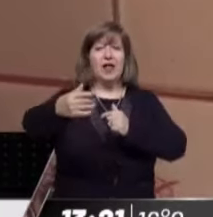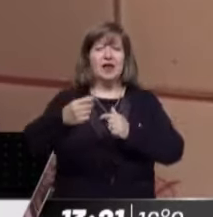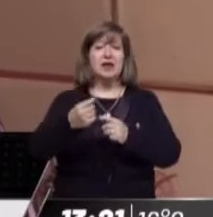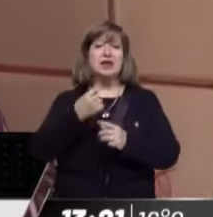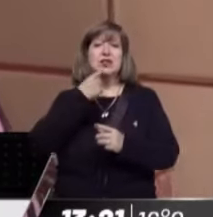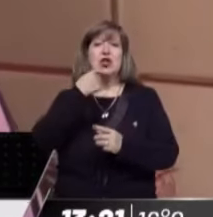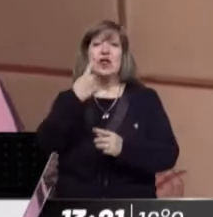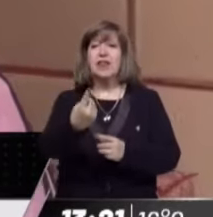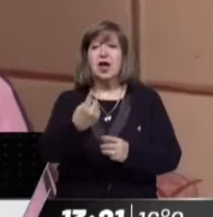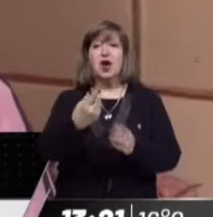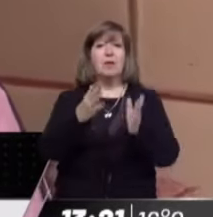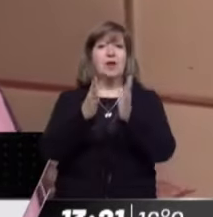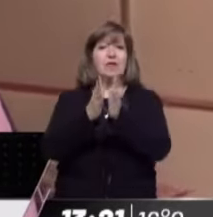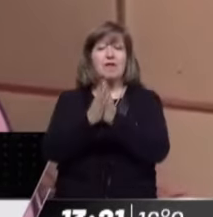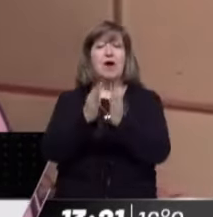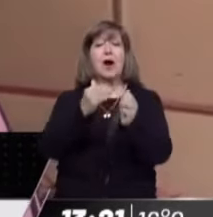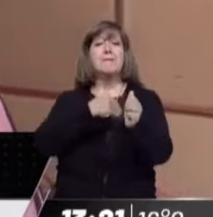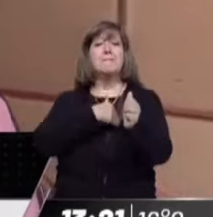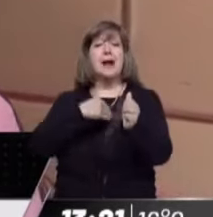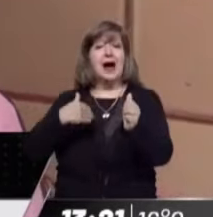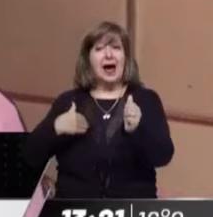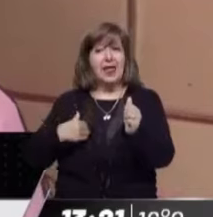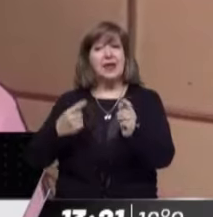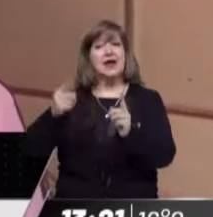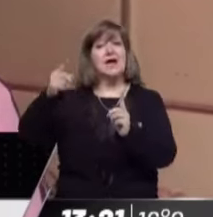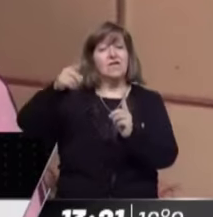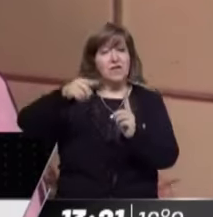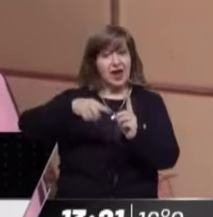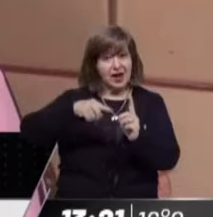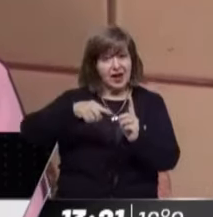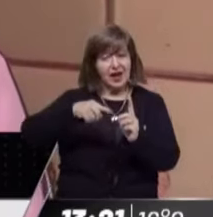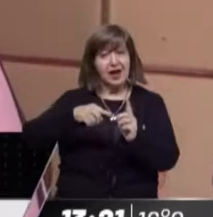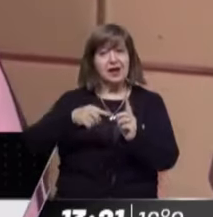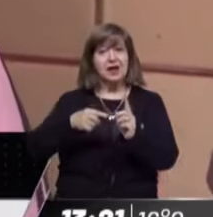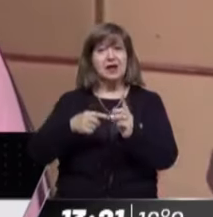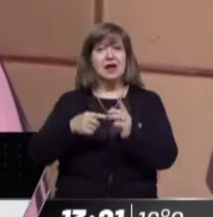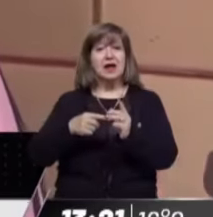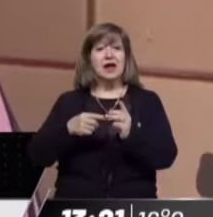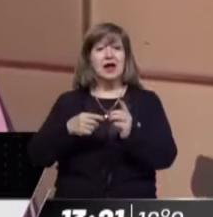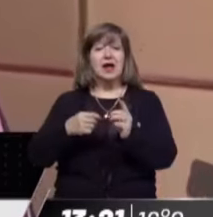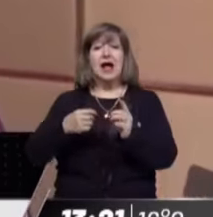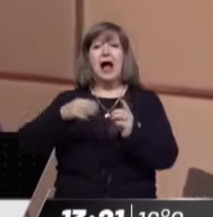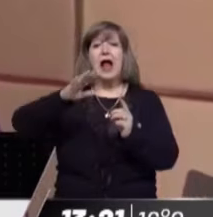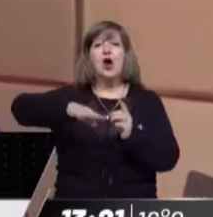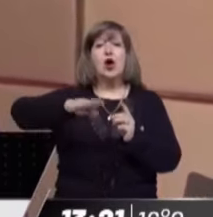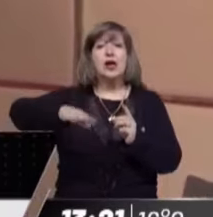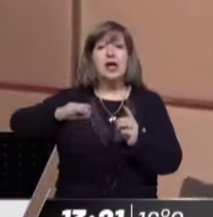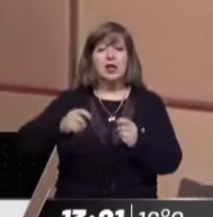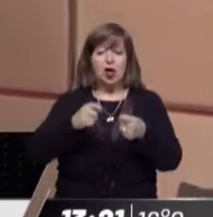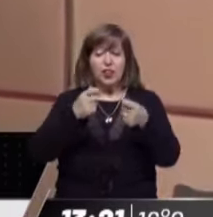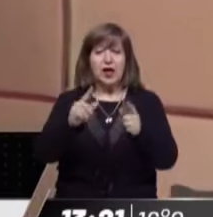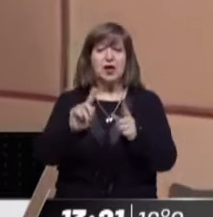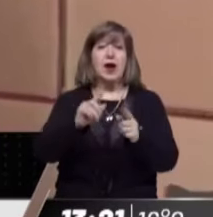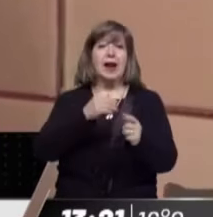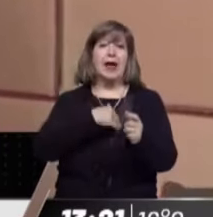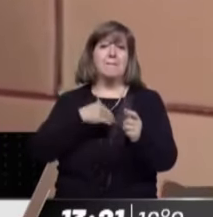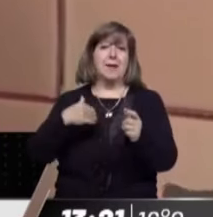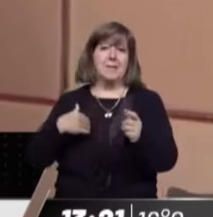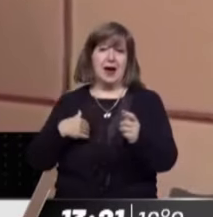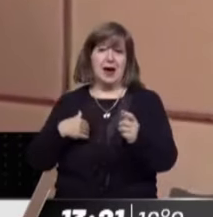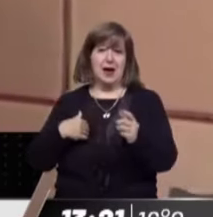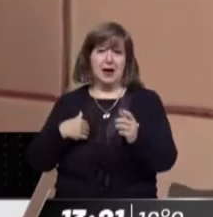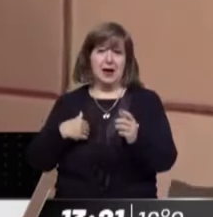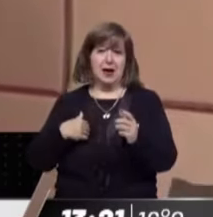directamente la madre de de los los niños eh No se le va a entregar a menores eh Porque yo creo